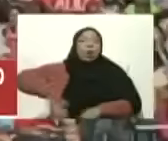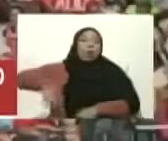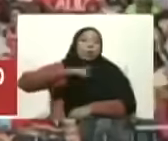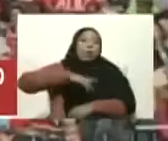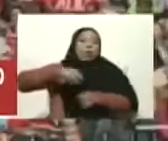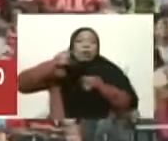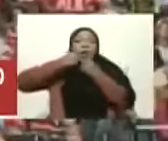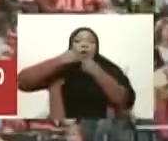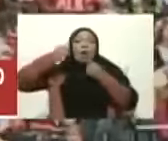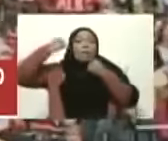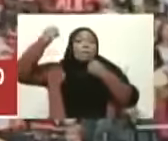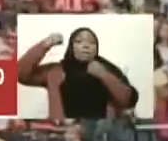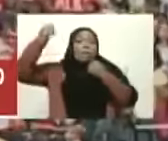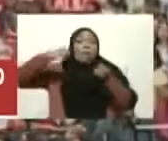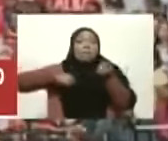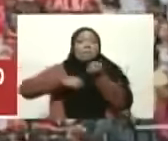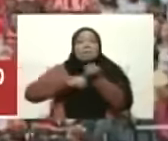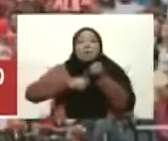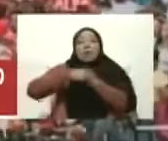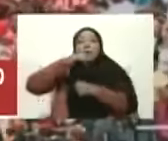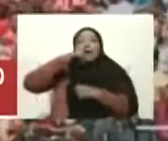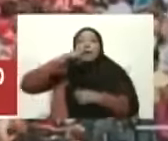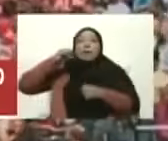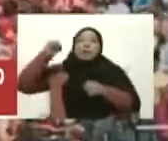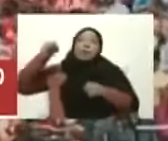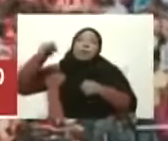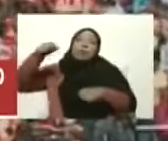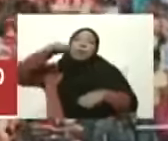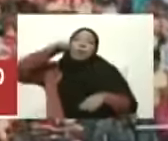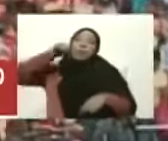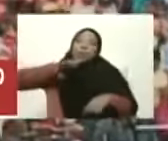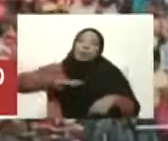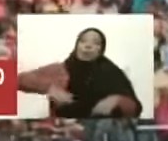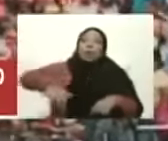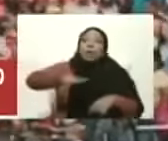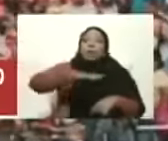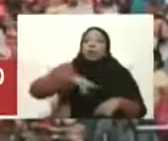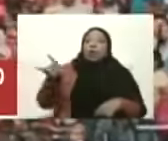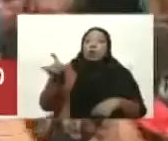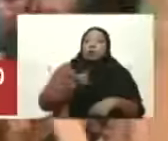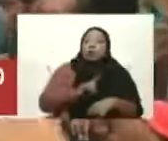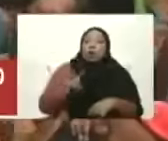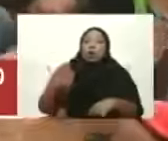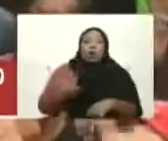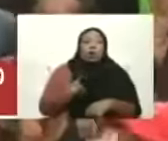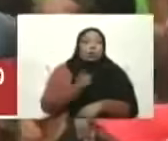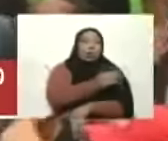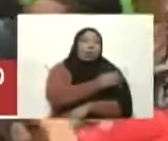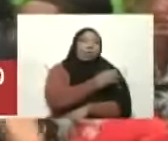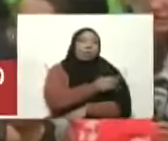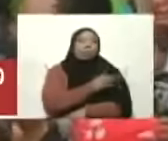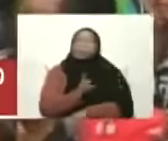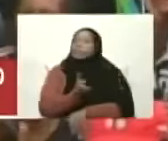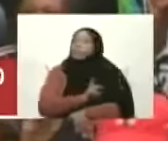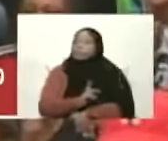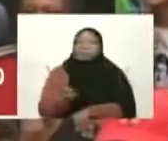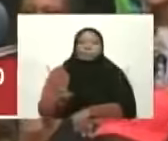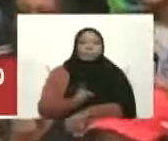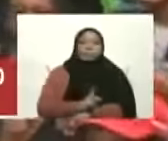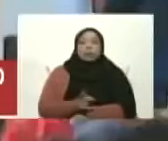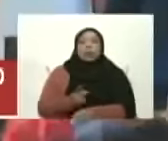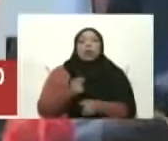la oligarquía. Es la misma inmensa explosión de